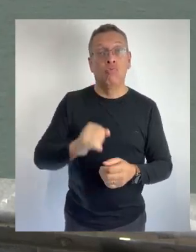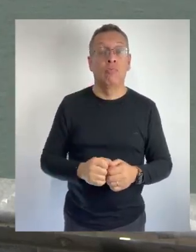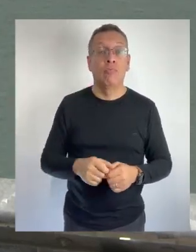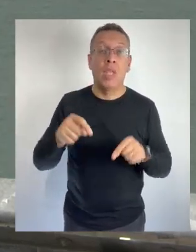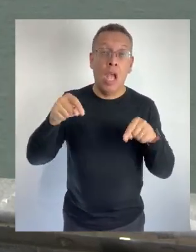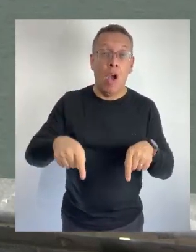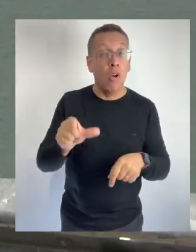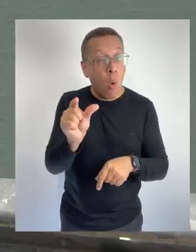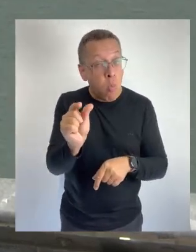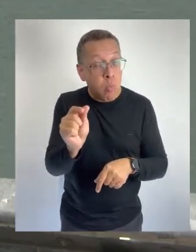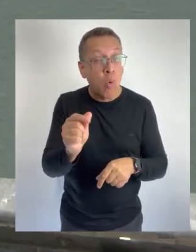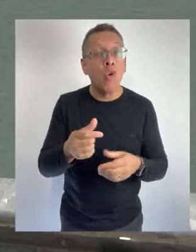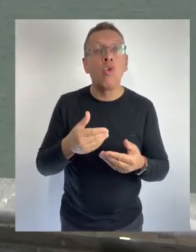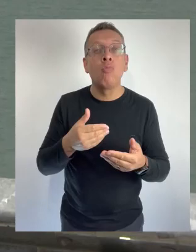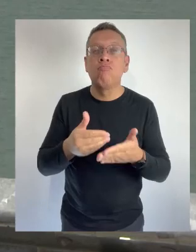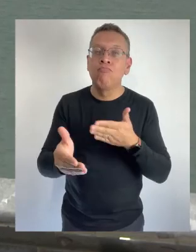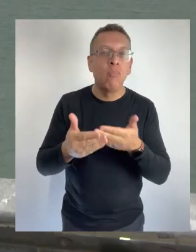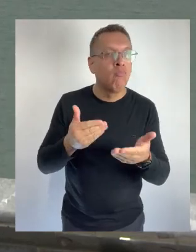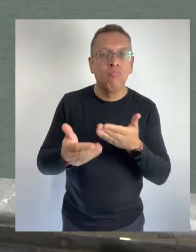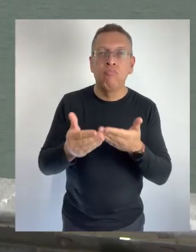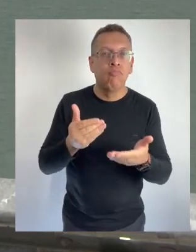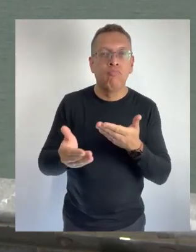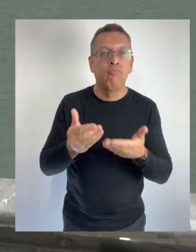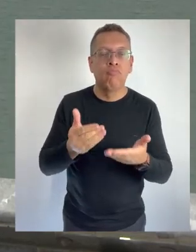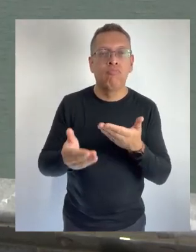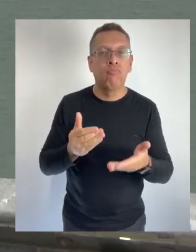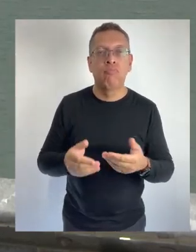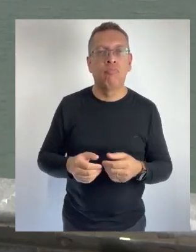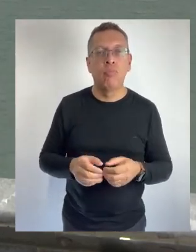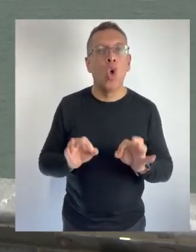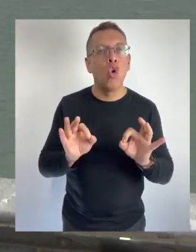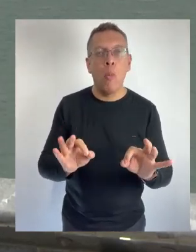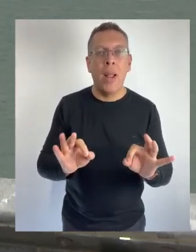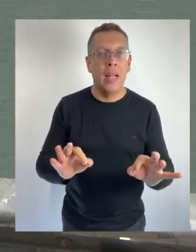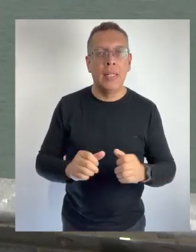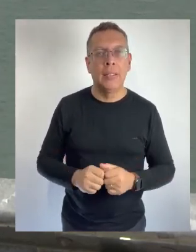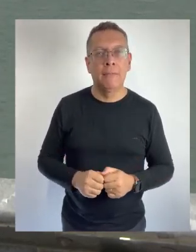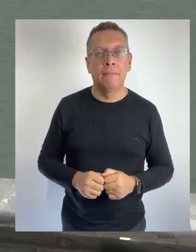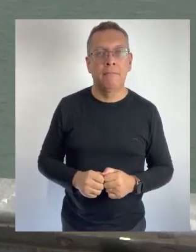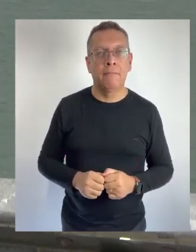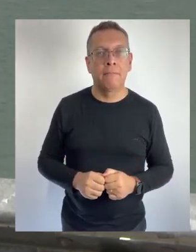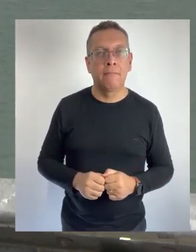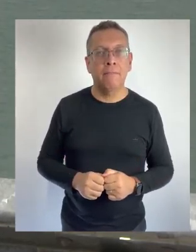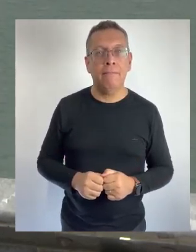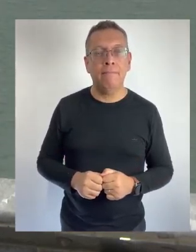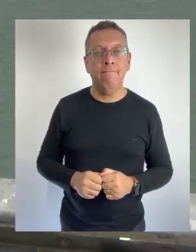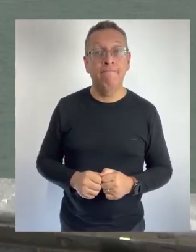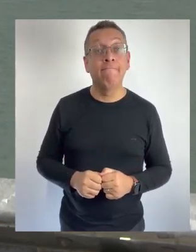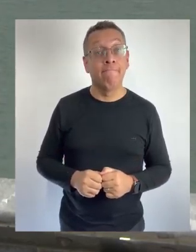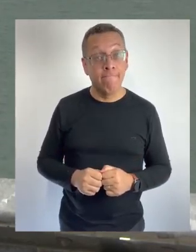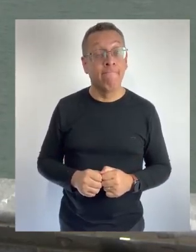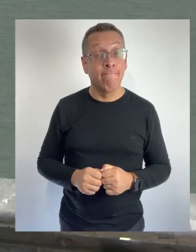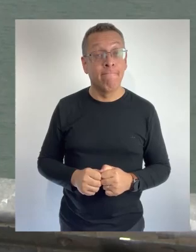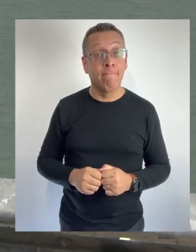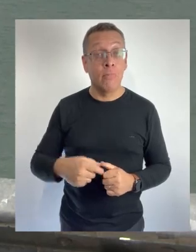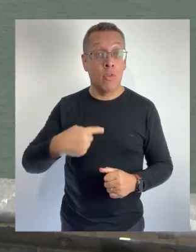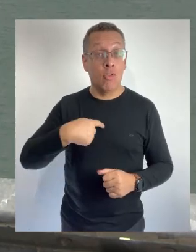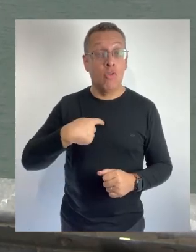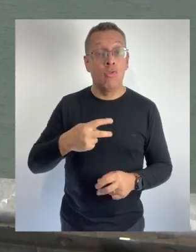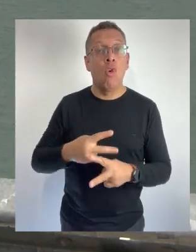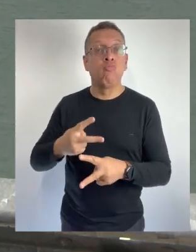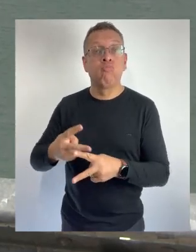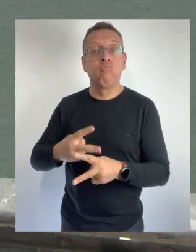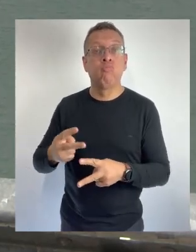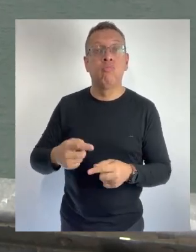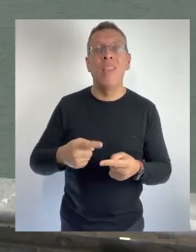normalidad. Ya. Y por el tiempo de esta pandemia, hizo una gama de productos. Una gama